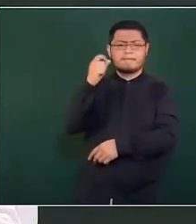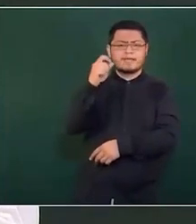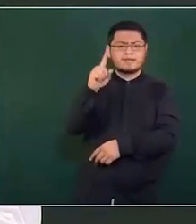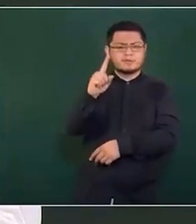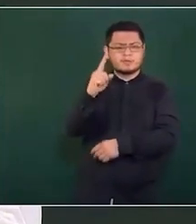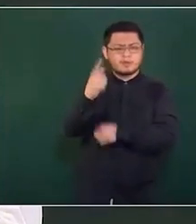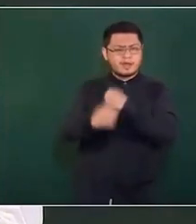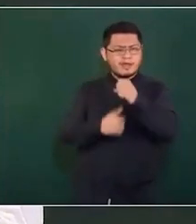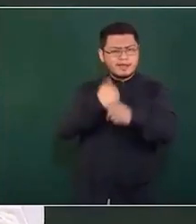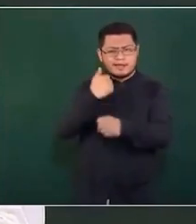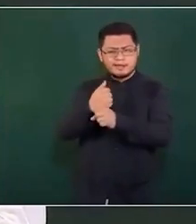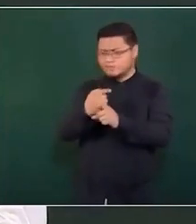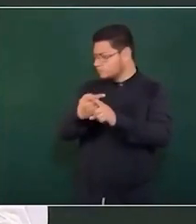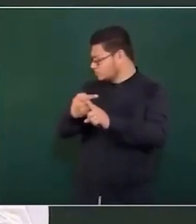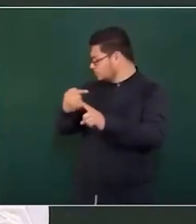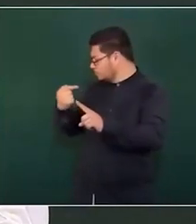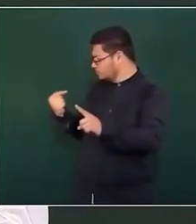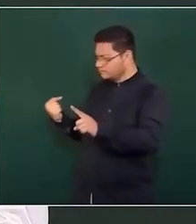Entonces,